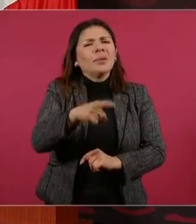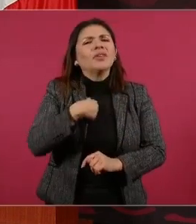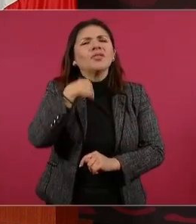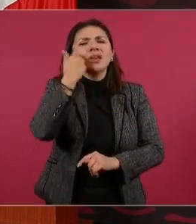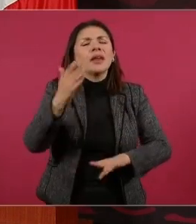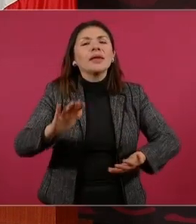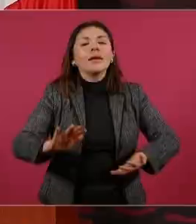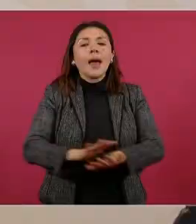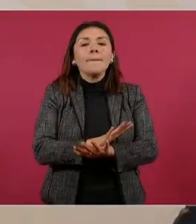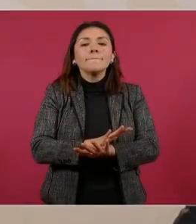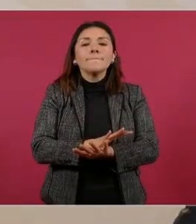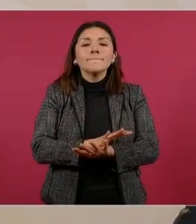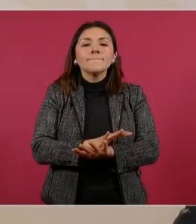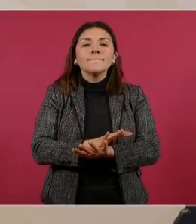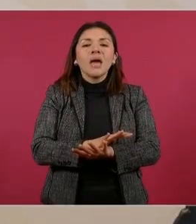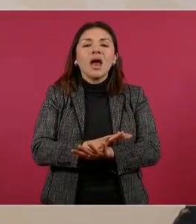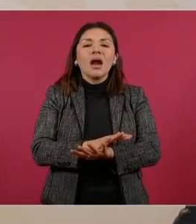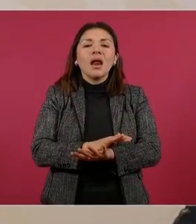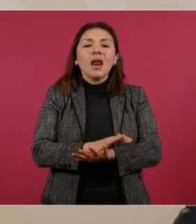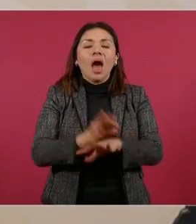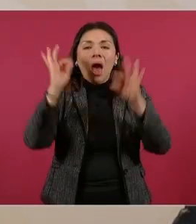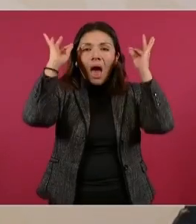cambiar la